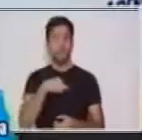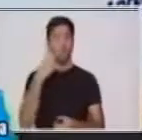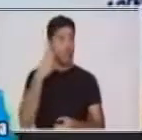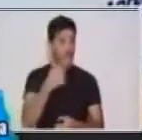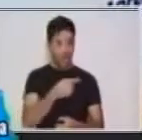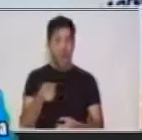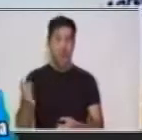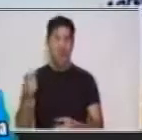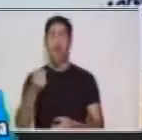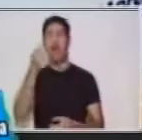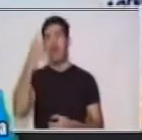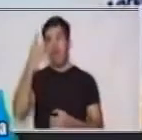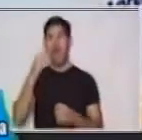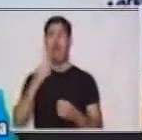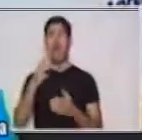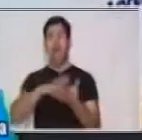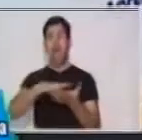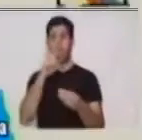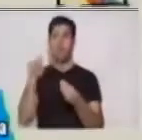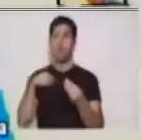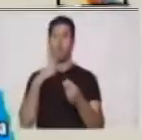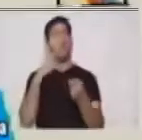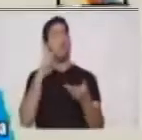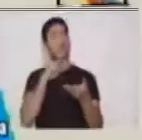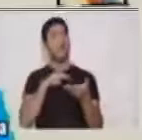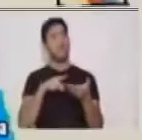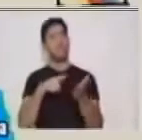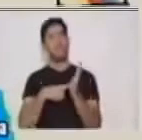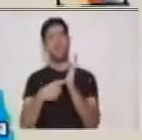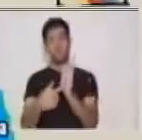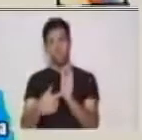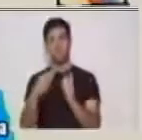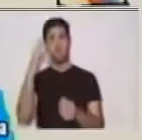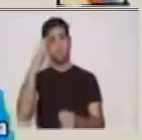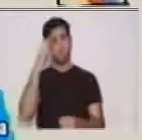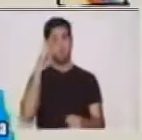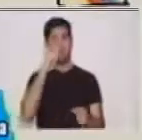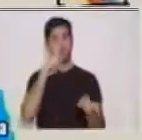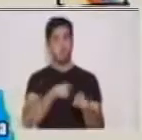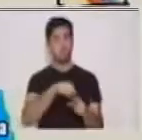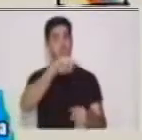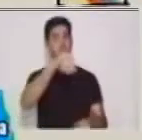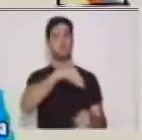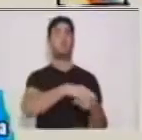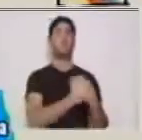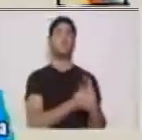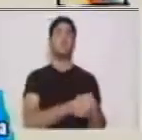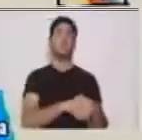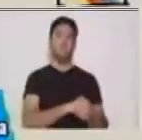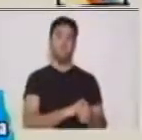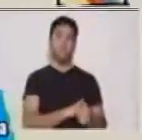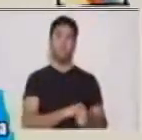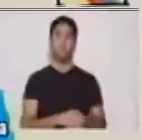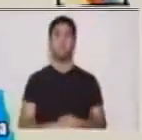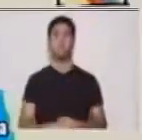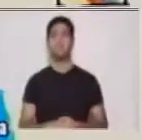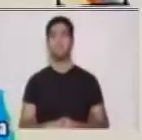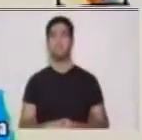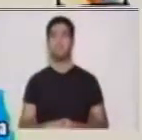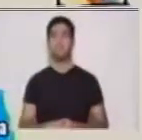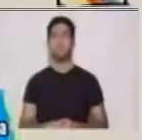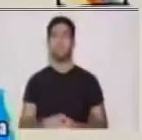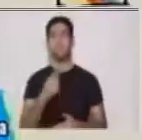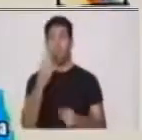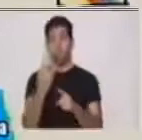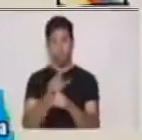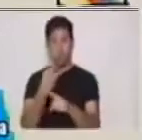has aprendido con estas clases. Te recordamos lavarte las manos con agua y jabón, el uso